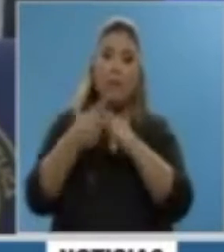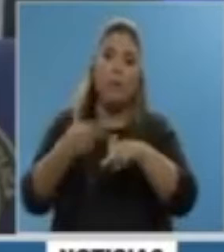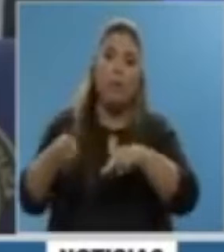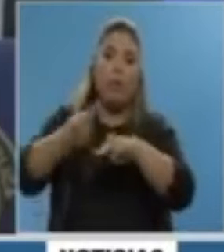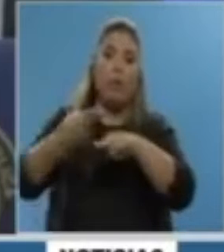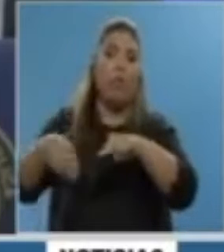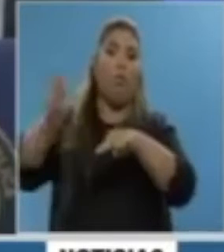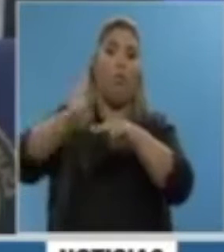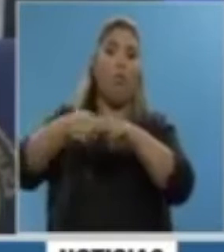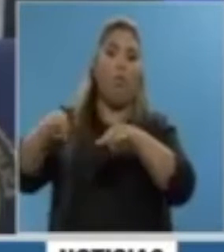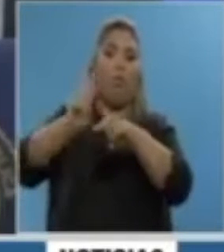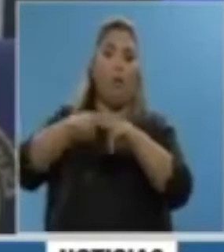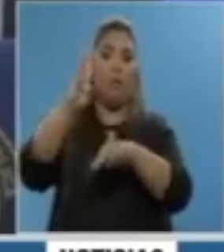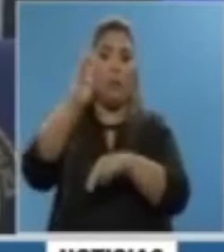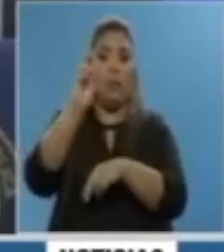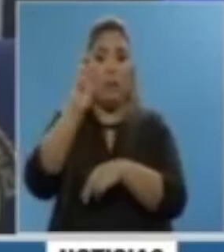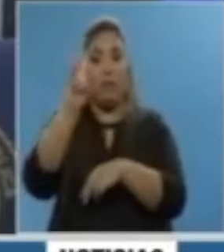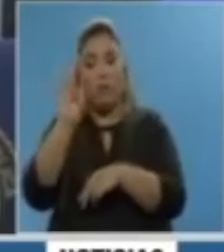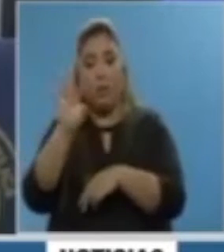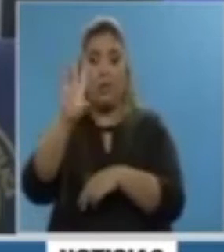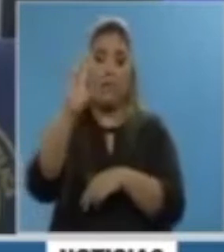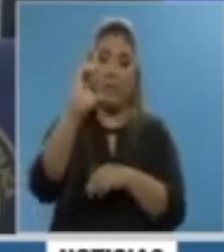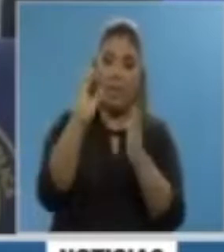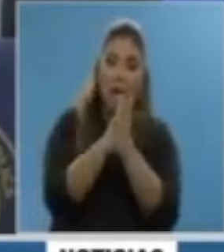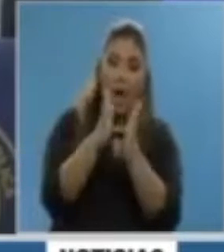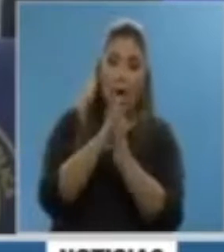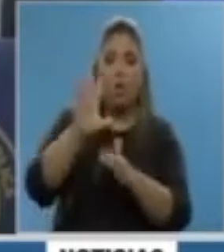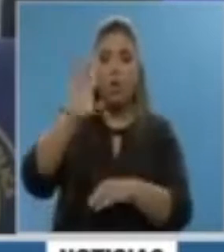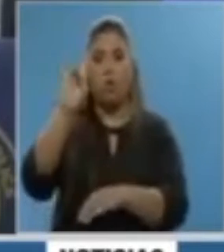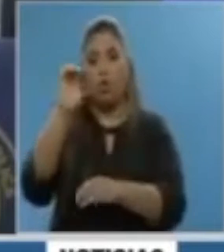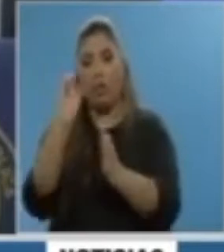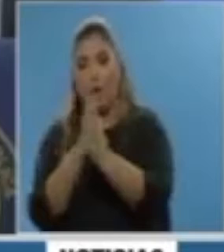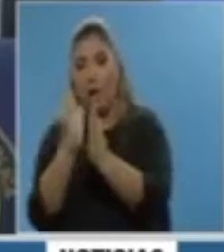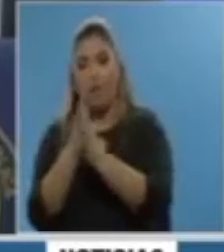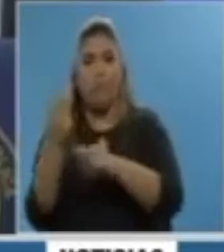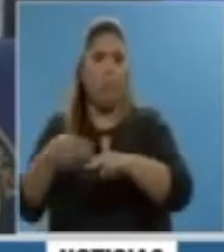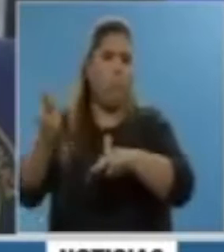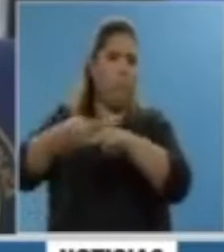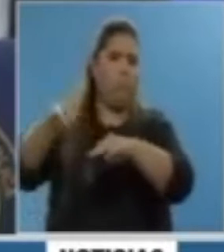60 a 69, y para 70 y 80 es entre 10 y 12 veces mayor.